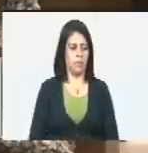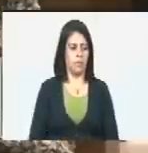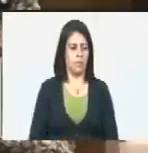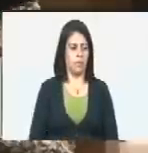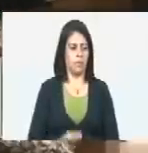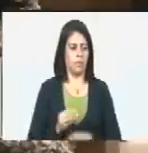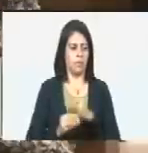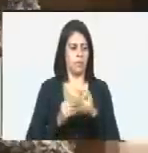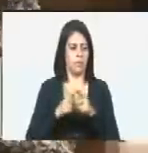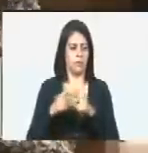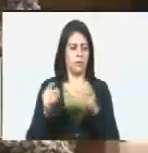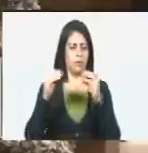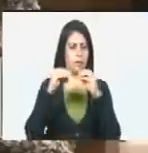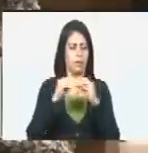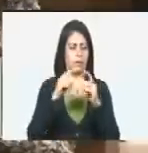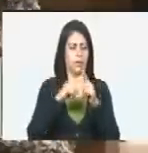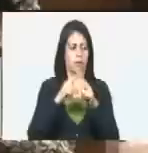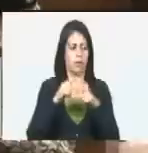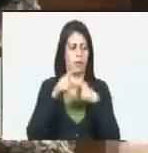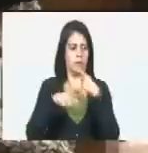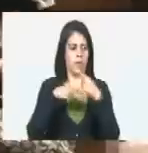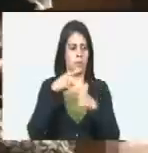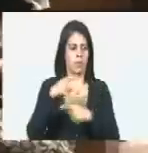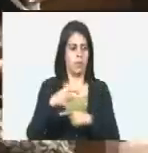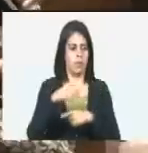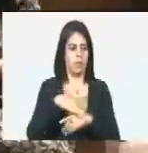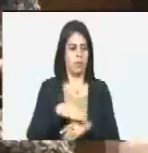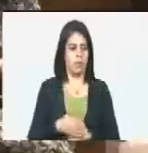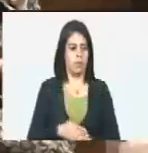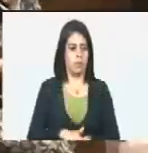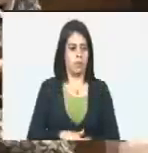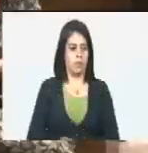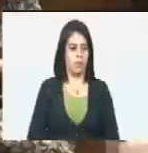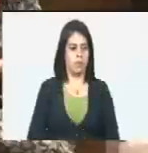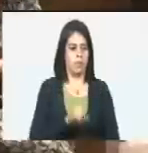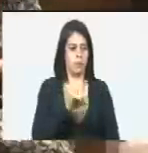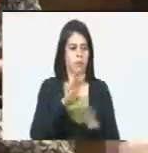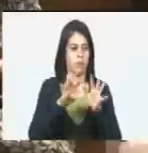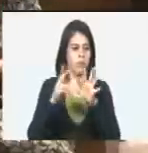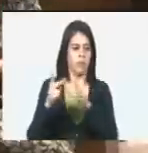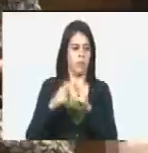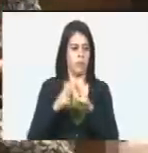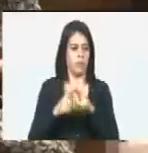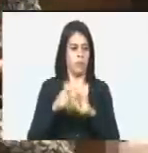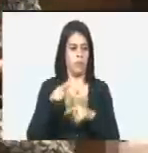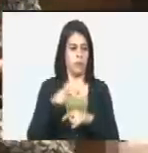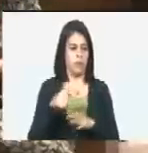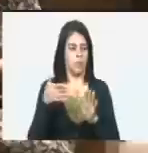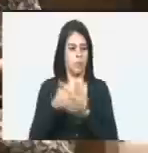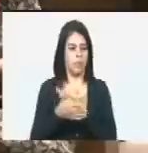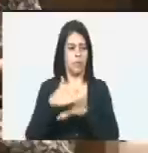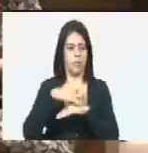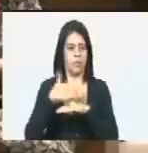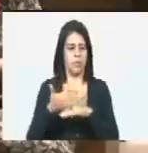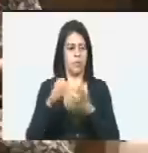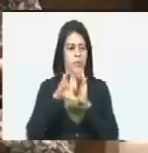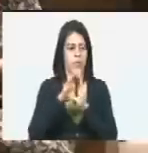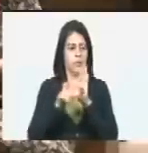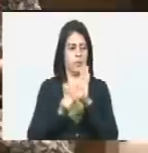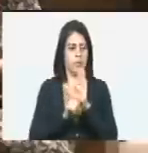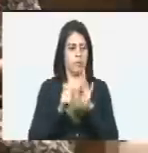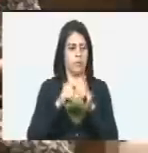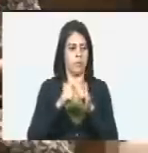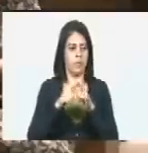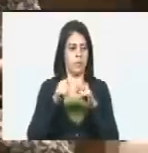tradición. A partir de 1947, en la Constitución aprobada aquel 5